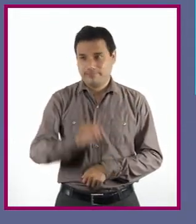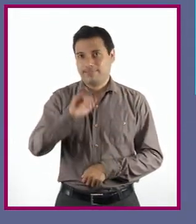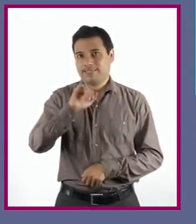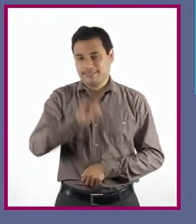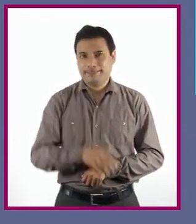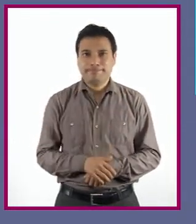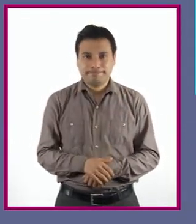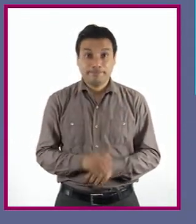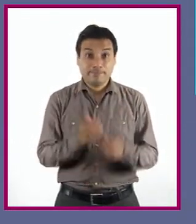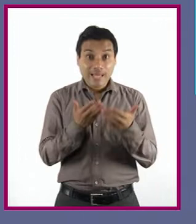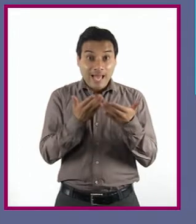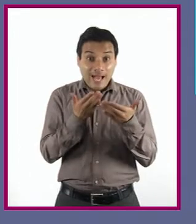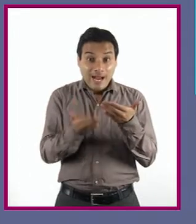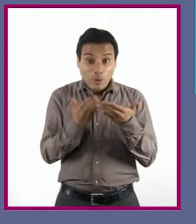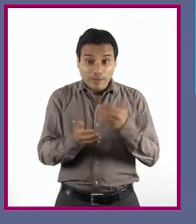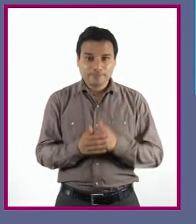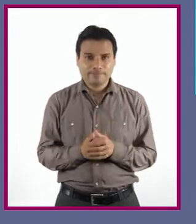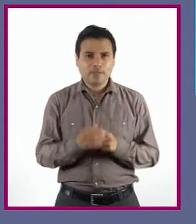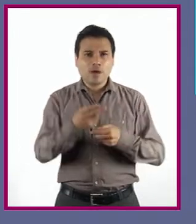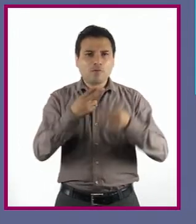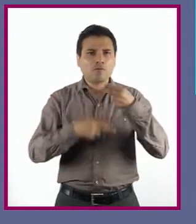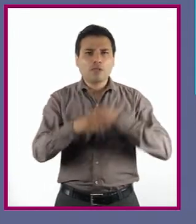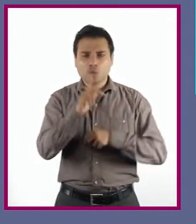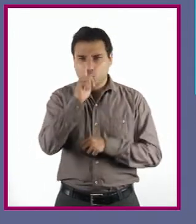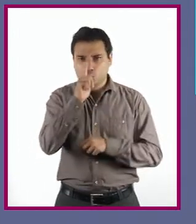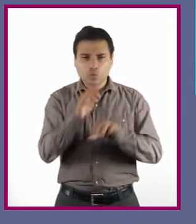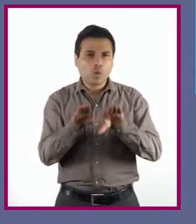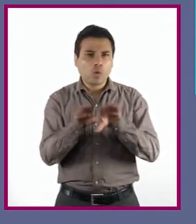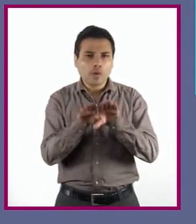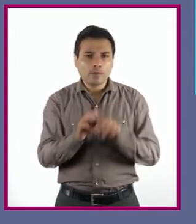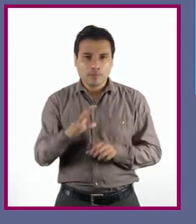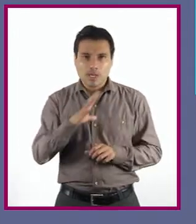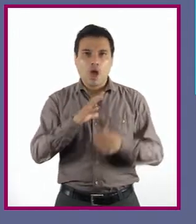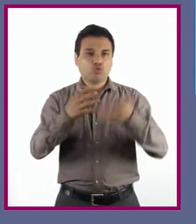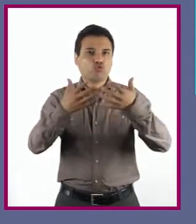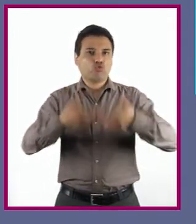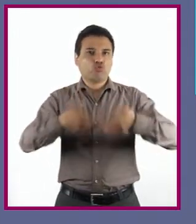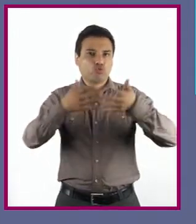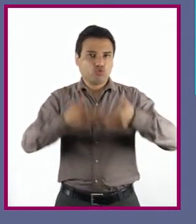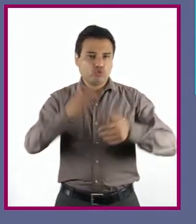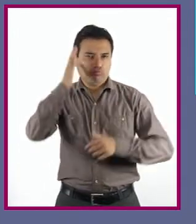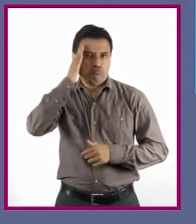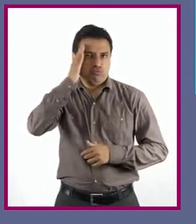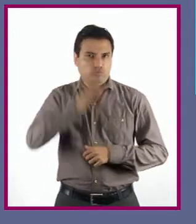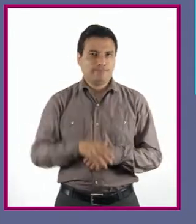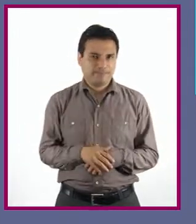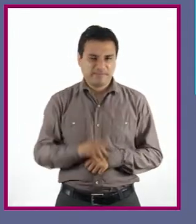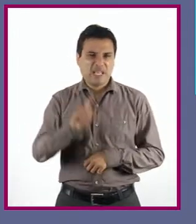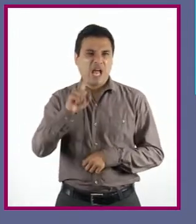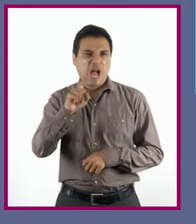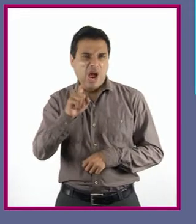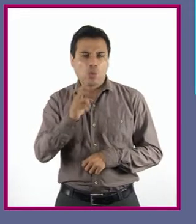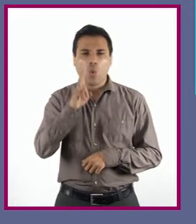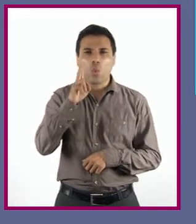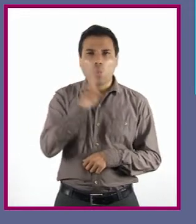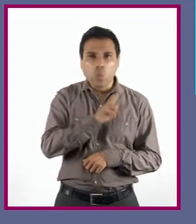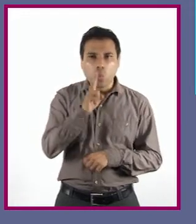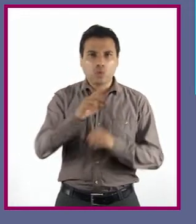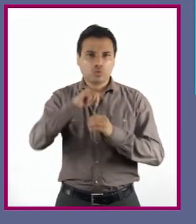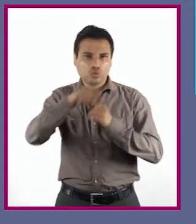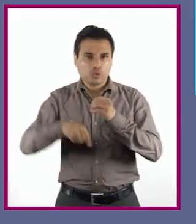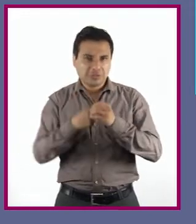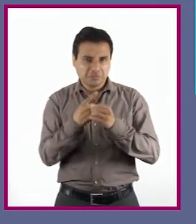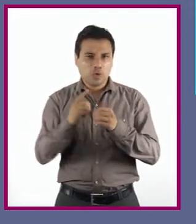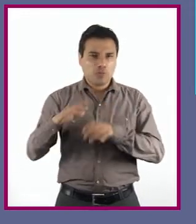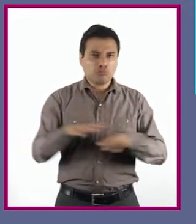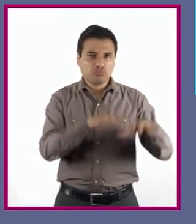Electra. Actualmente es originada principalmente por centrales térmicas, hidráulicas y eólicas, nucleares y